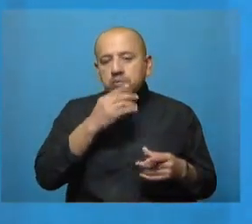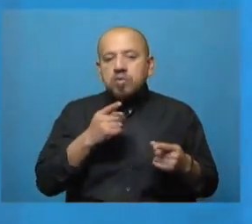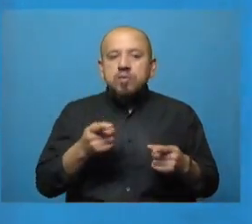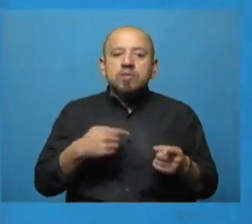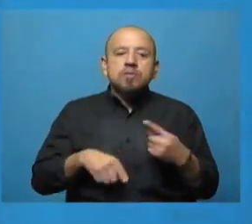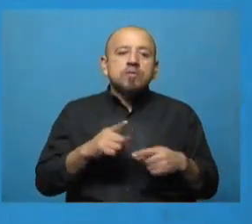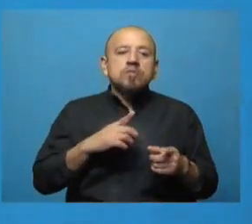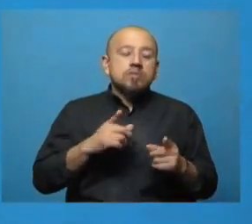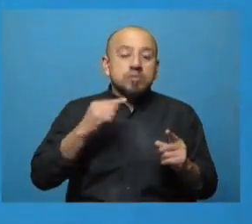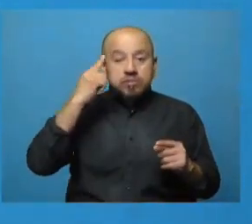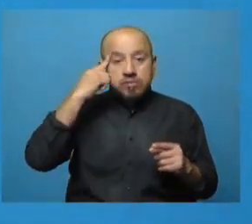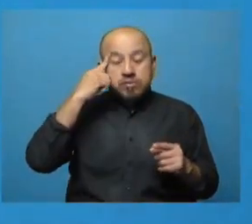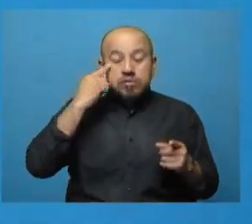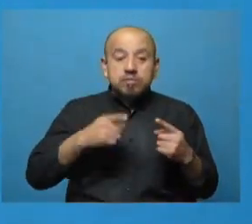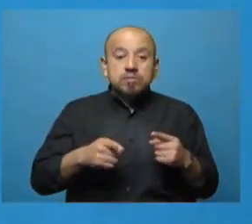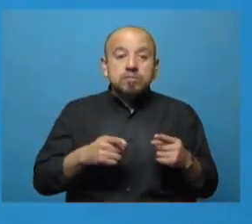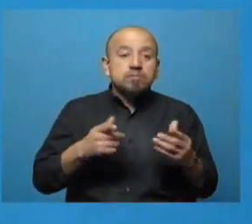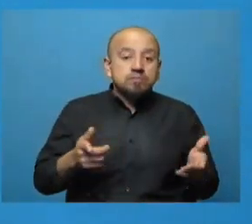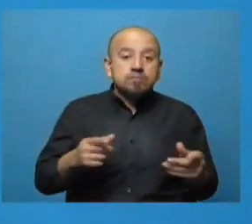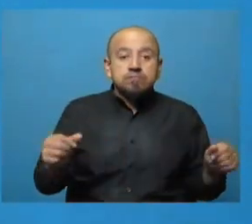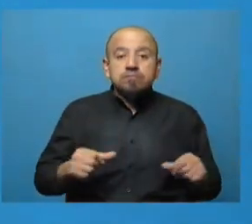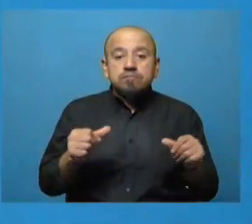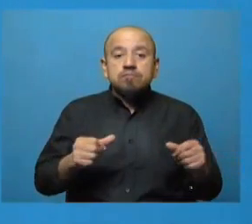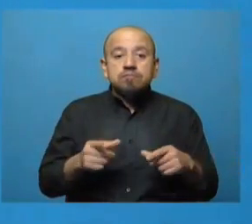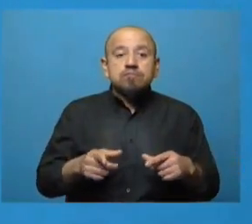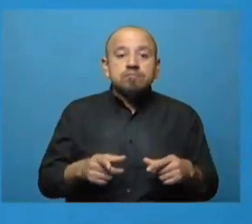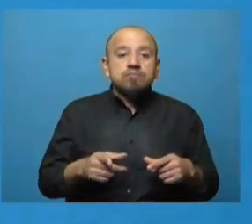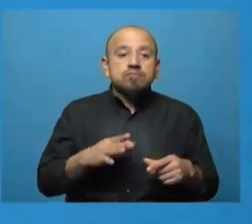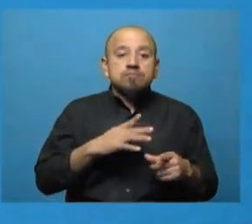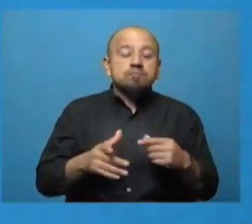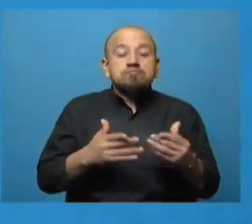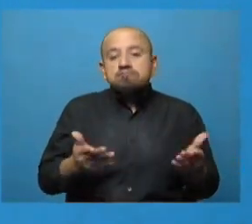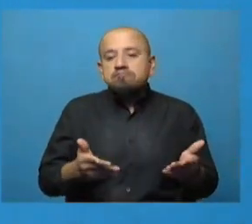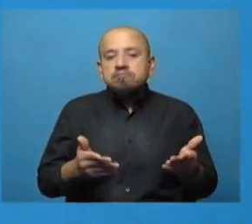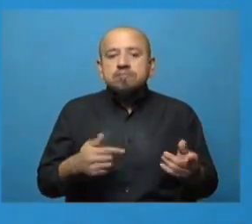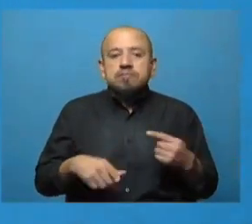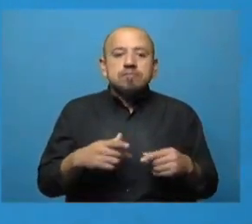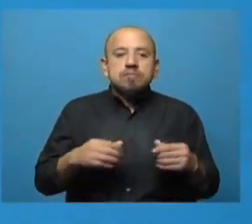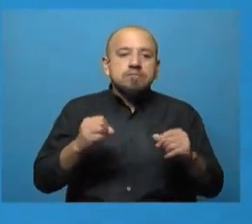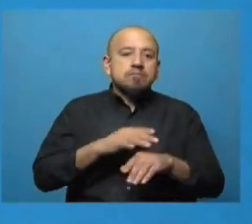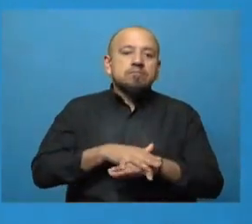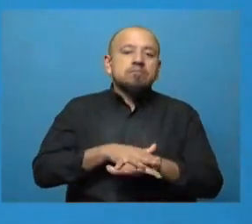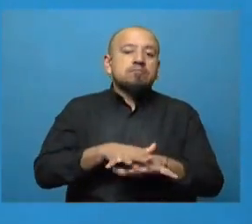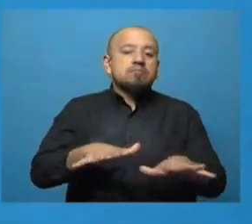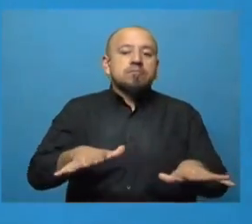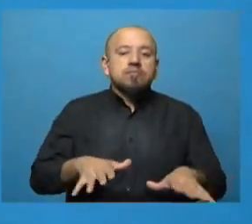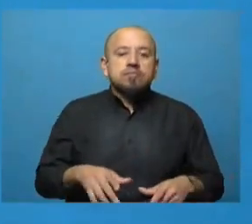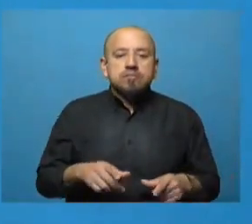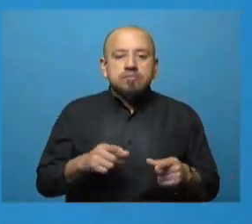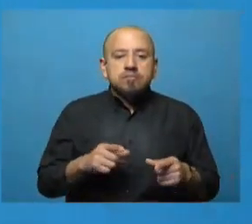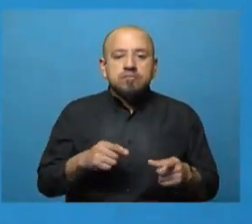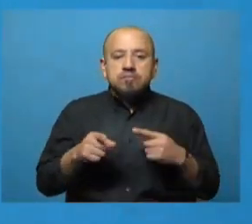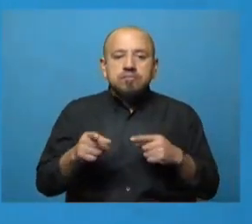no fue pensado de que para que se convirtiera en ese hito que sucedió no sé qué fue que se viralizó y todo eso no